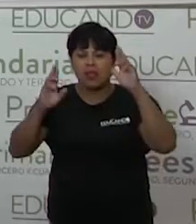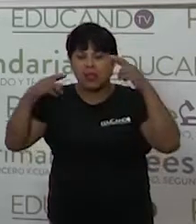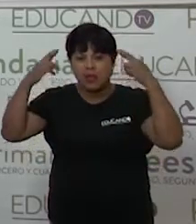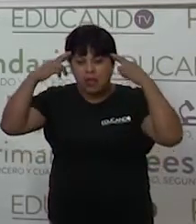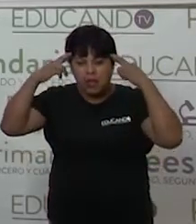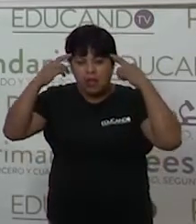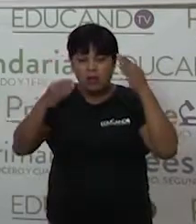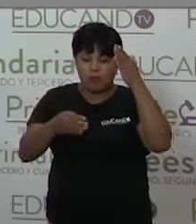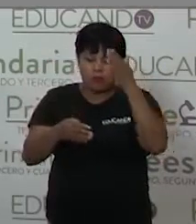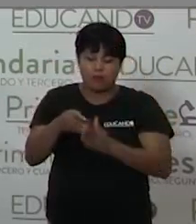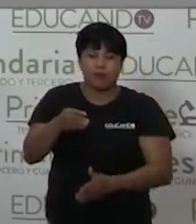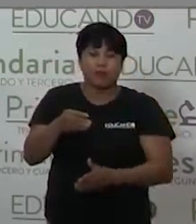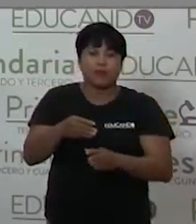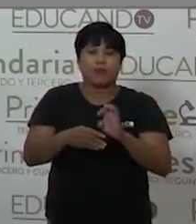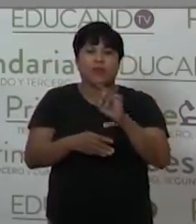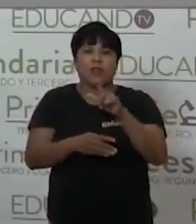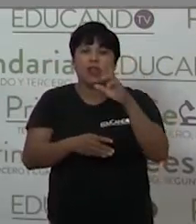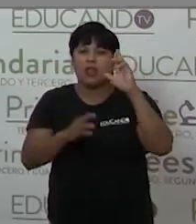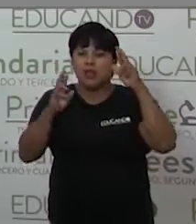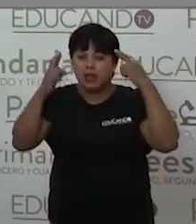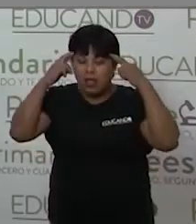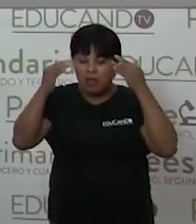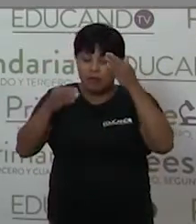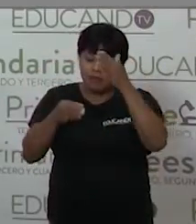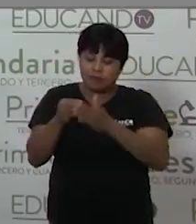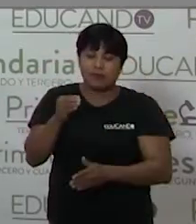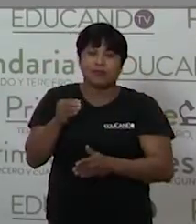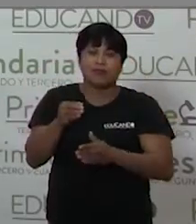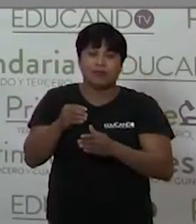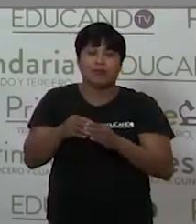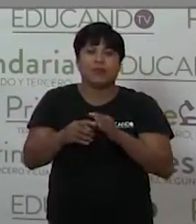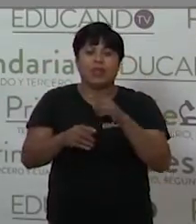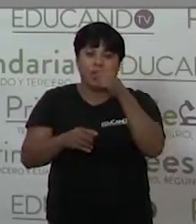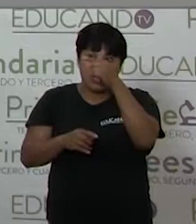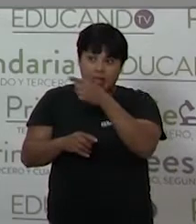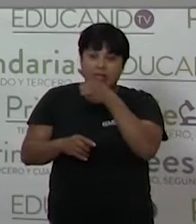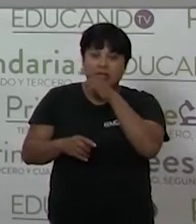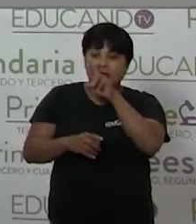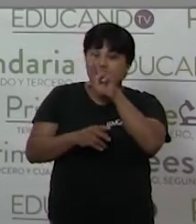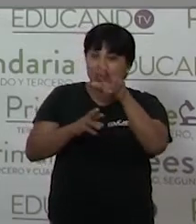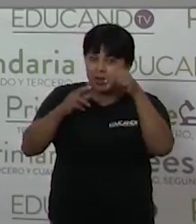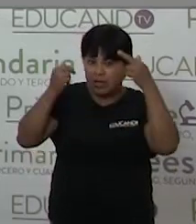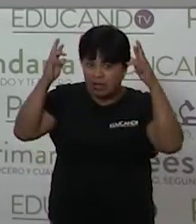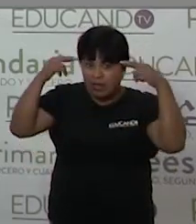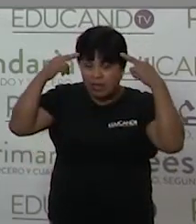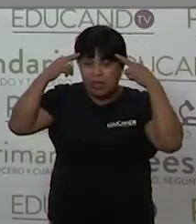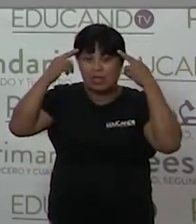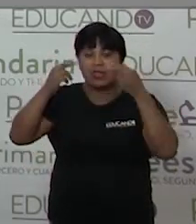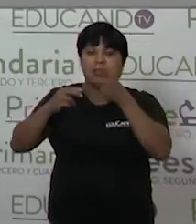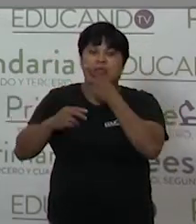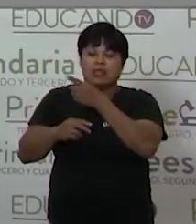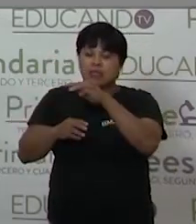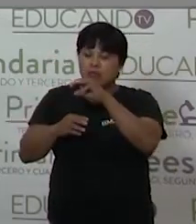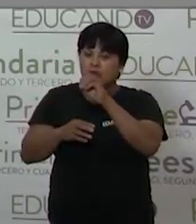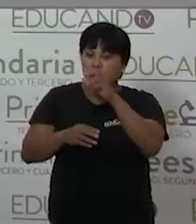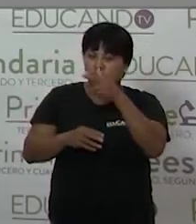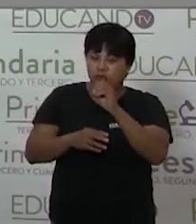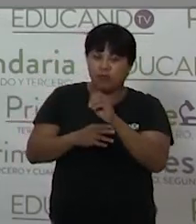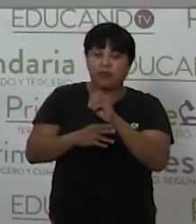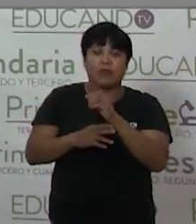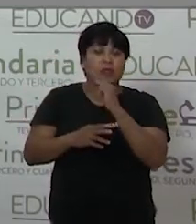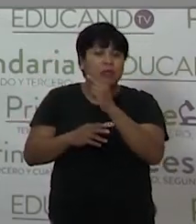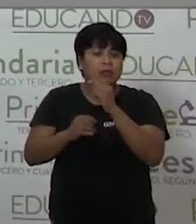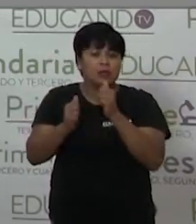mucho aquí dice el rey mucho aquí dice rey y aquí dice mucho algunos que empiece como